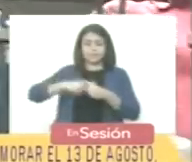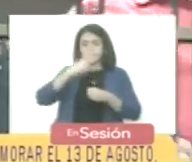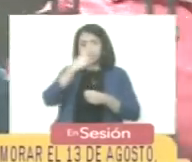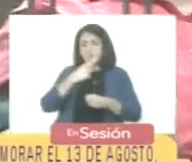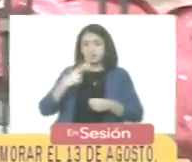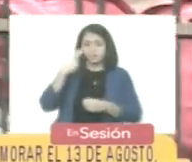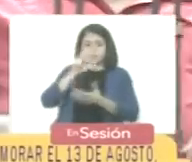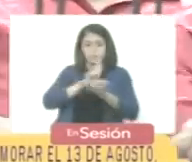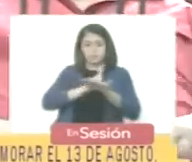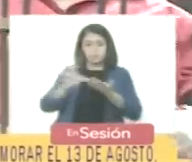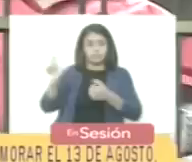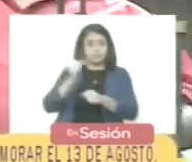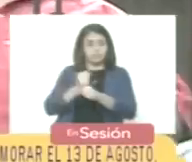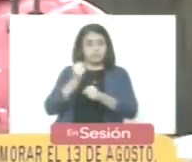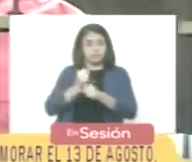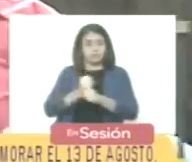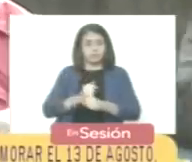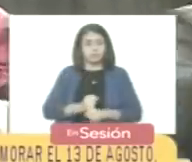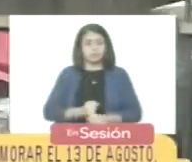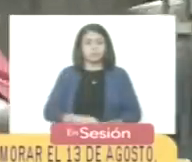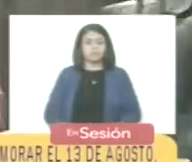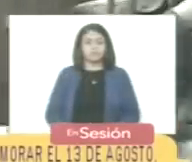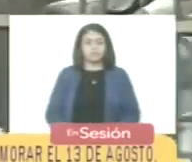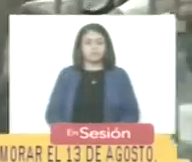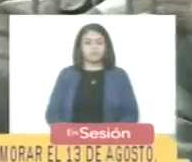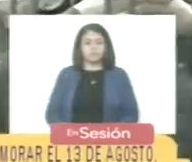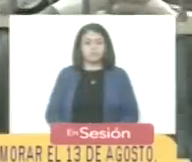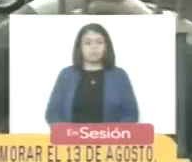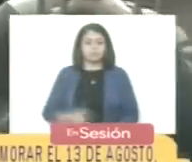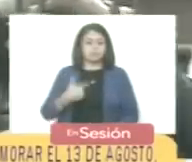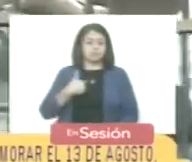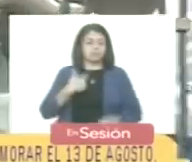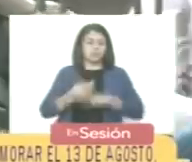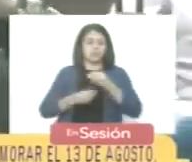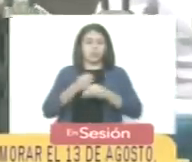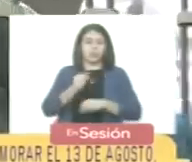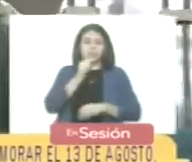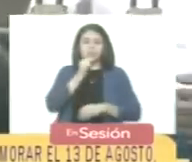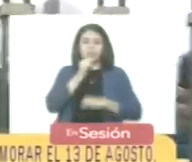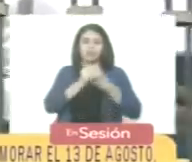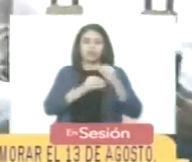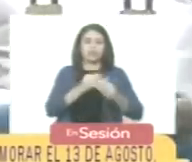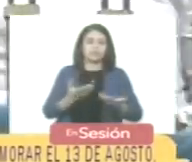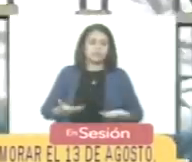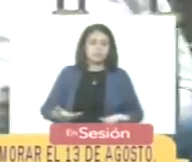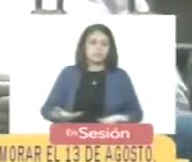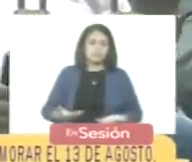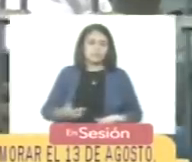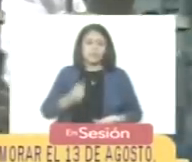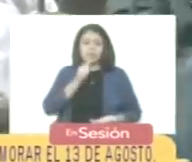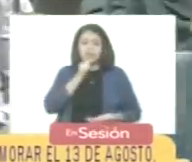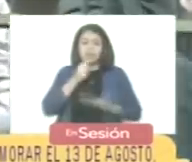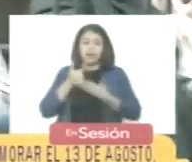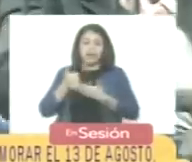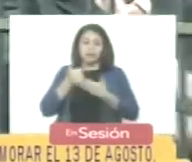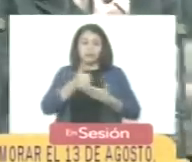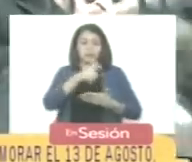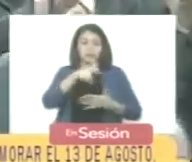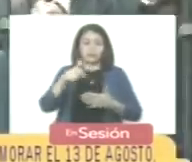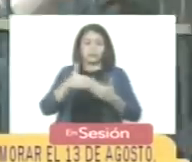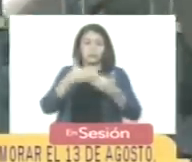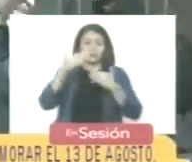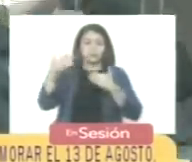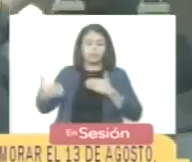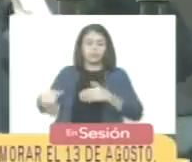comprometido, leal, trabajador, fue, y si yo no lo hago, ¿quién lo hace? ¿Quién ayuda a esa gente que está allá afuera en la